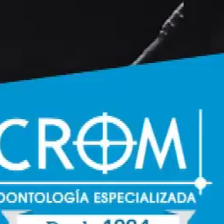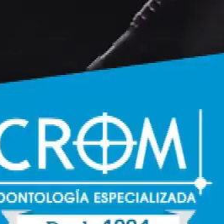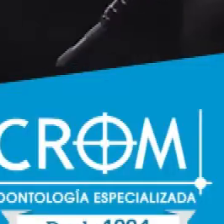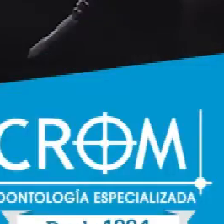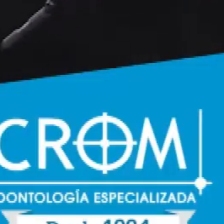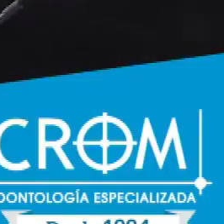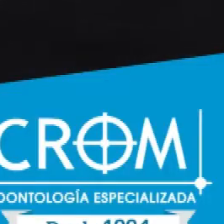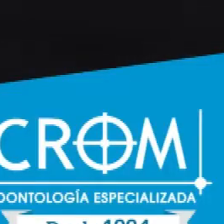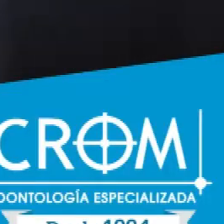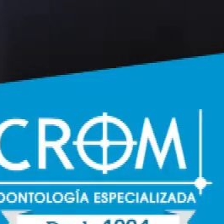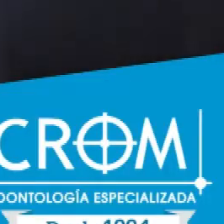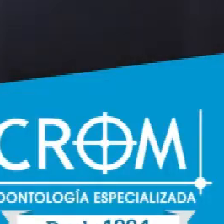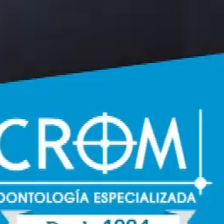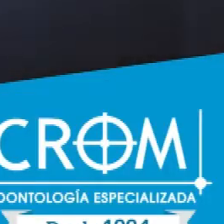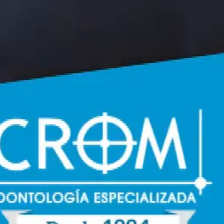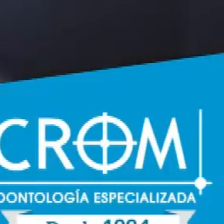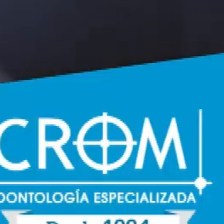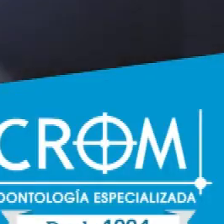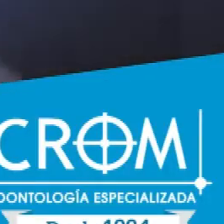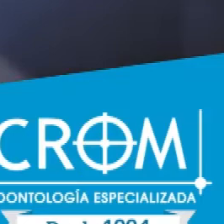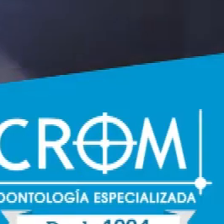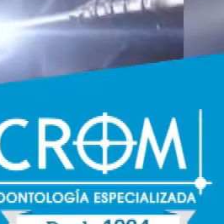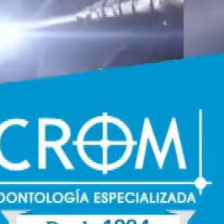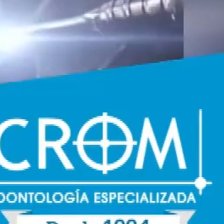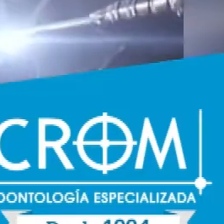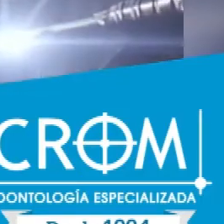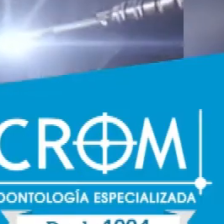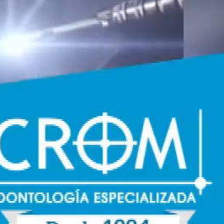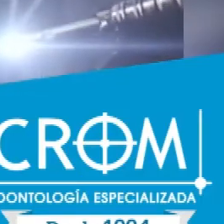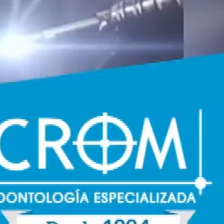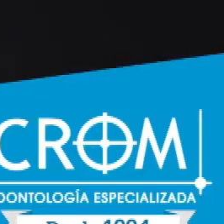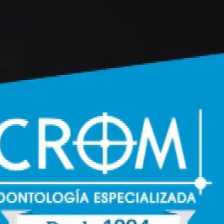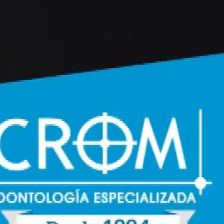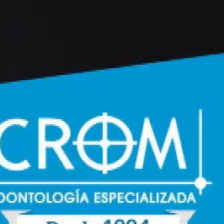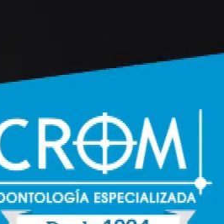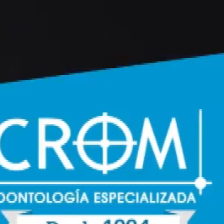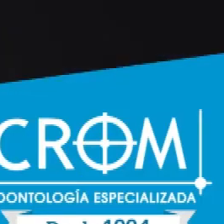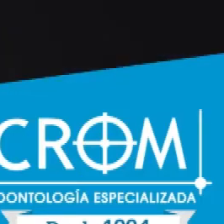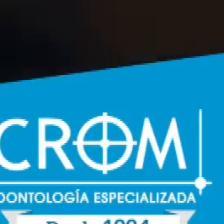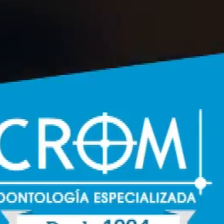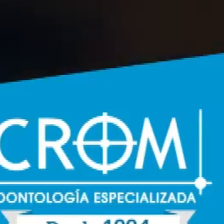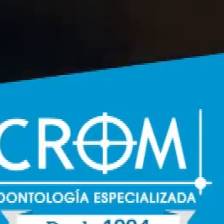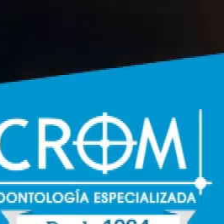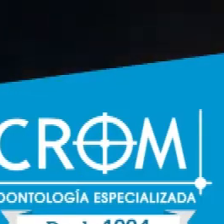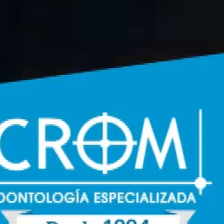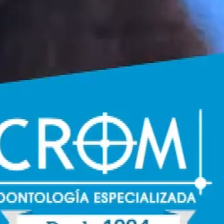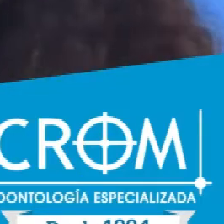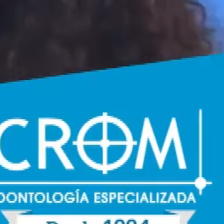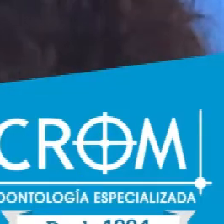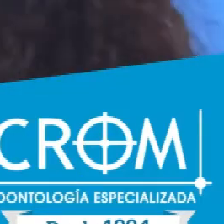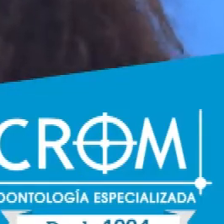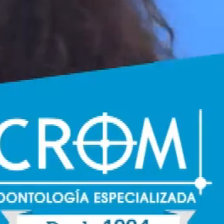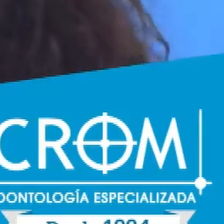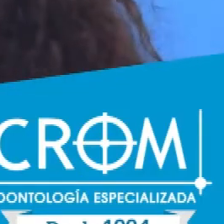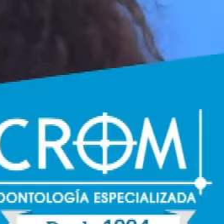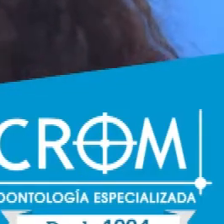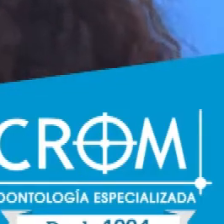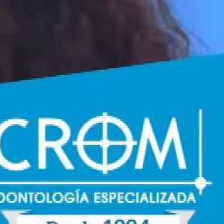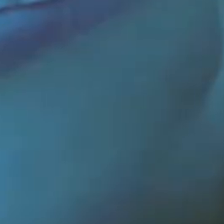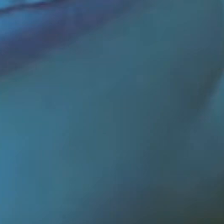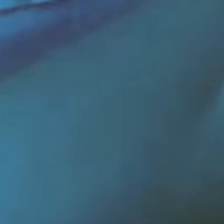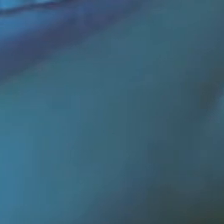Invisalign, ortodoncia invisible, resultados muy visibles, únicos certificados en Santander. Luce tu sonrisa, no tus brackets.